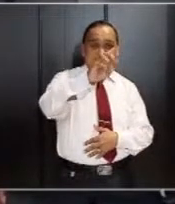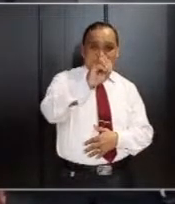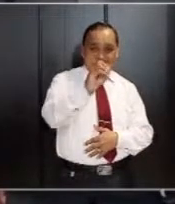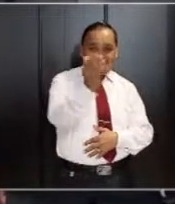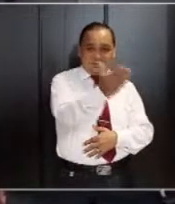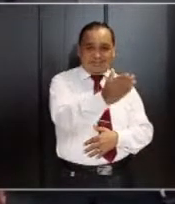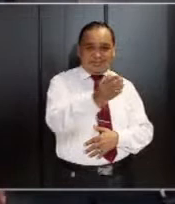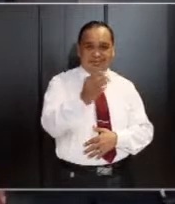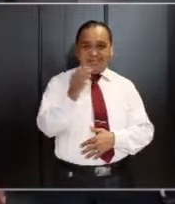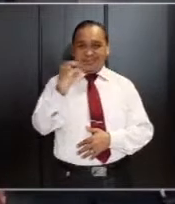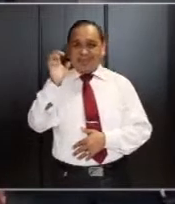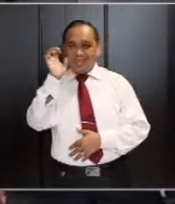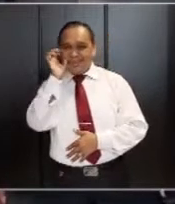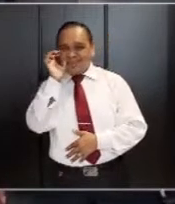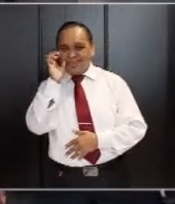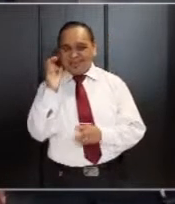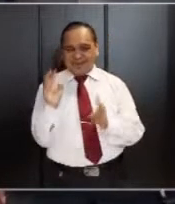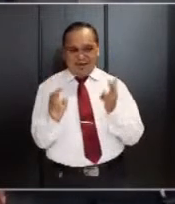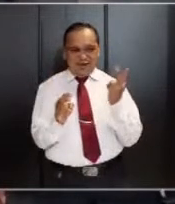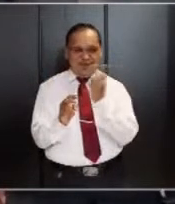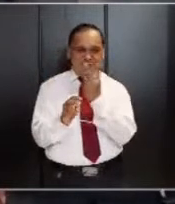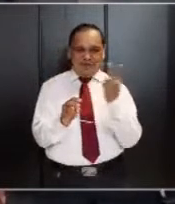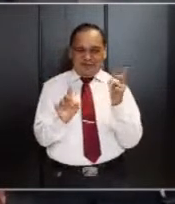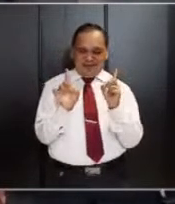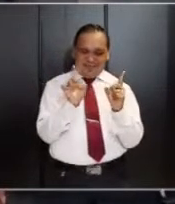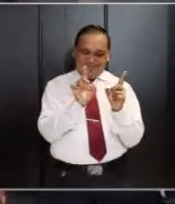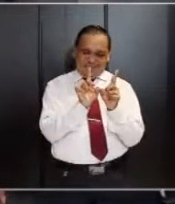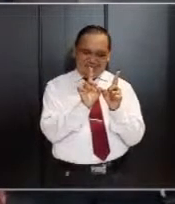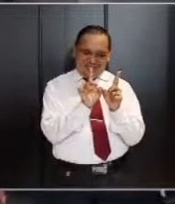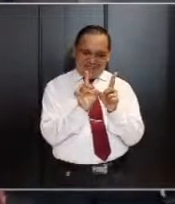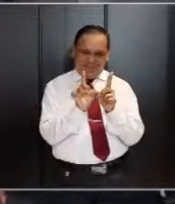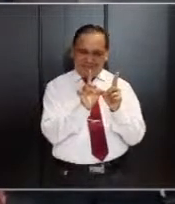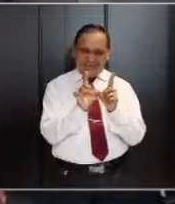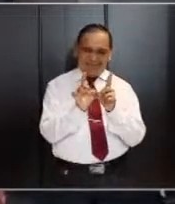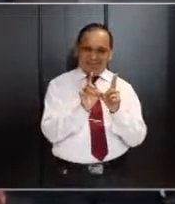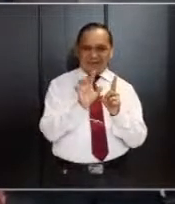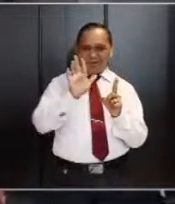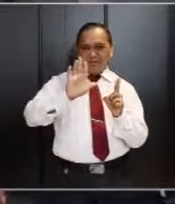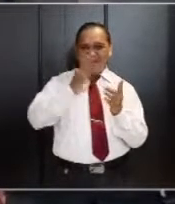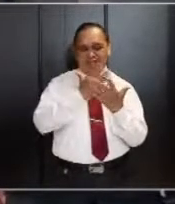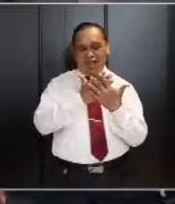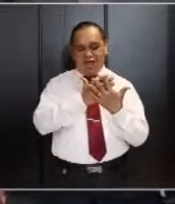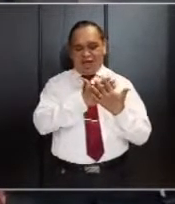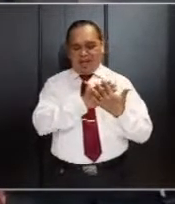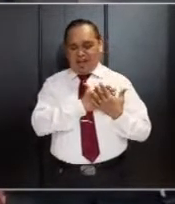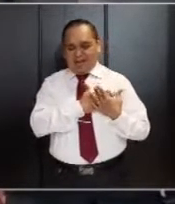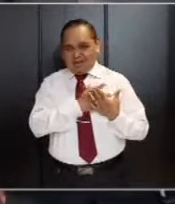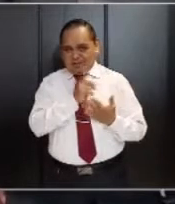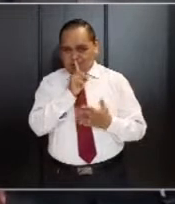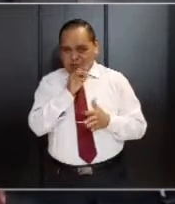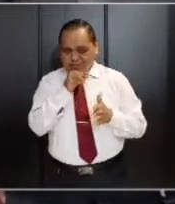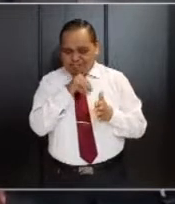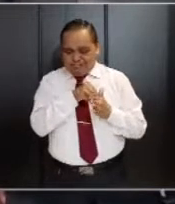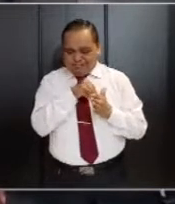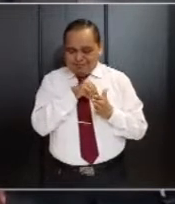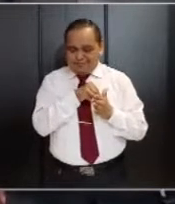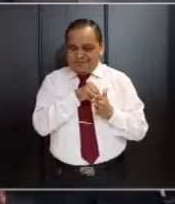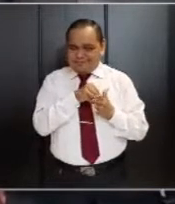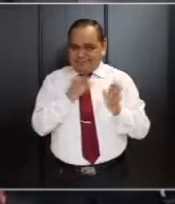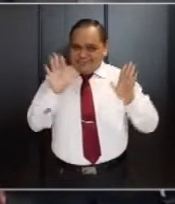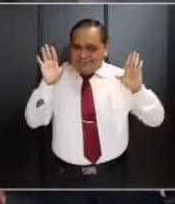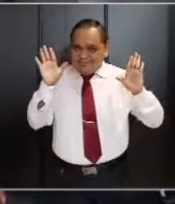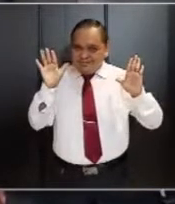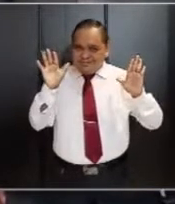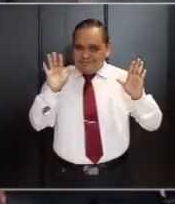mensaje. Claro. Está, pues ese parece amor en silencio, ¿verdad? Pero bueno, sí. Vamos a dejarlo en complicidad